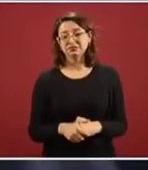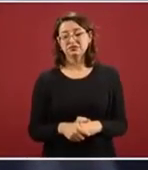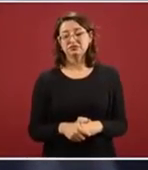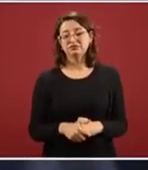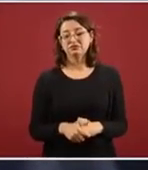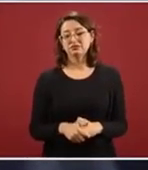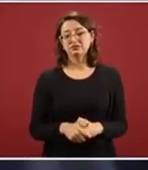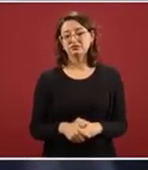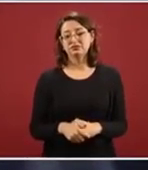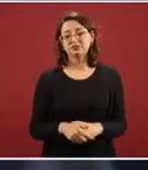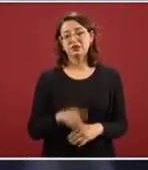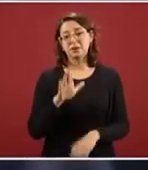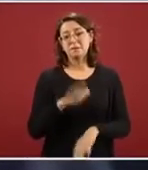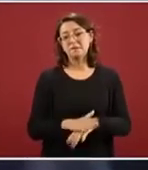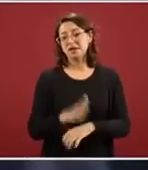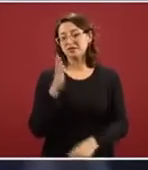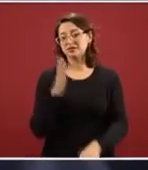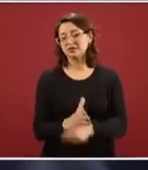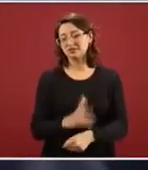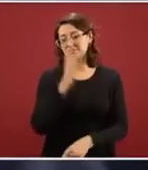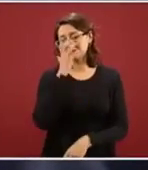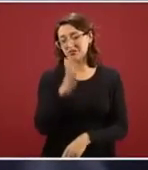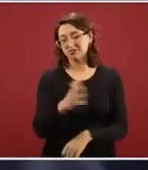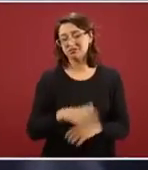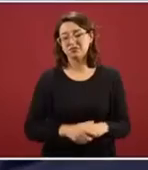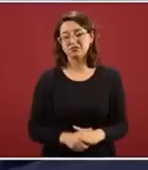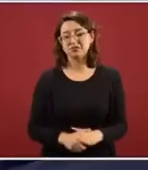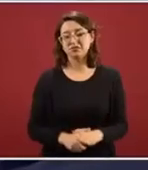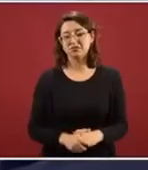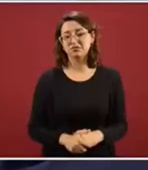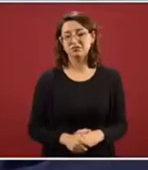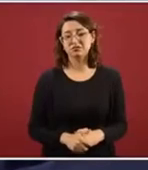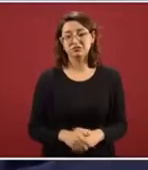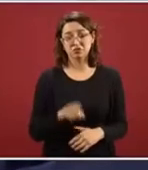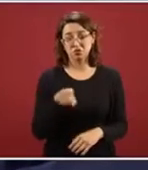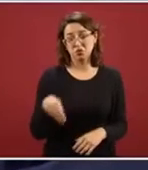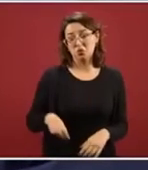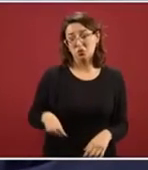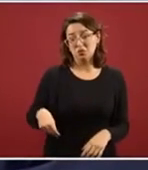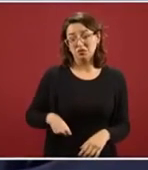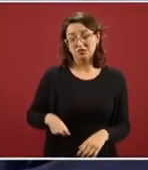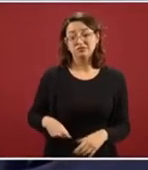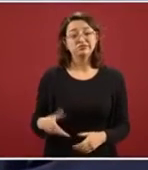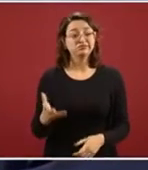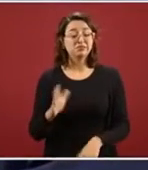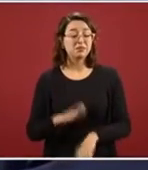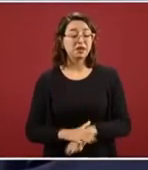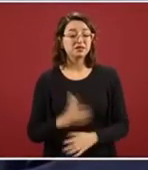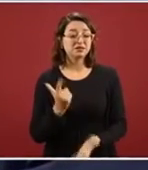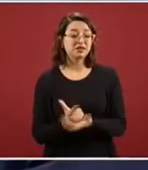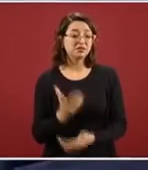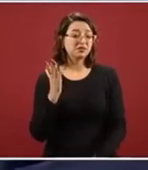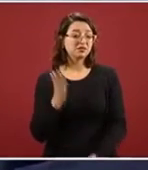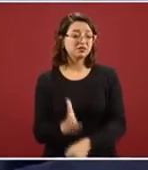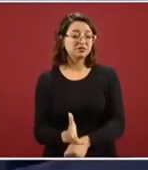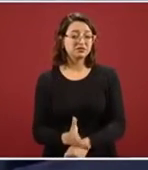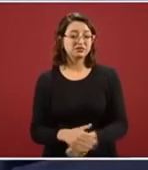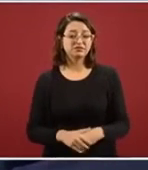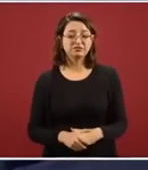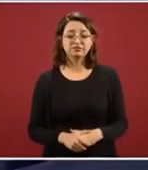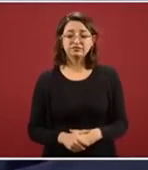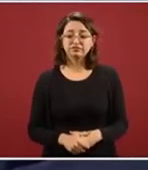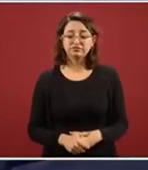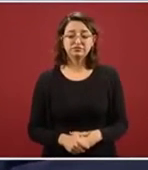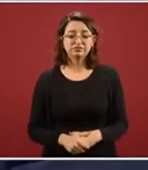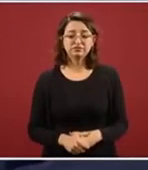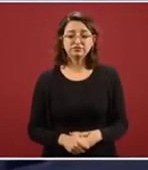va a ser mayor la pena si resulta responsable. Este es un